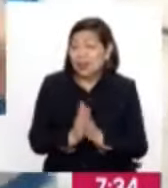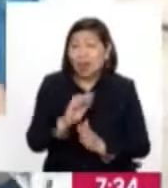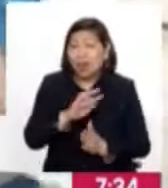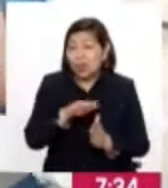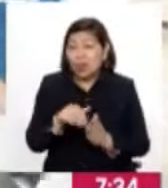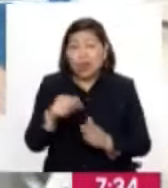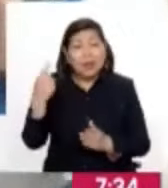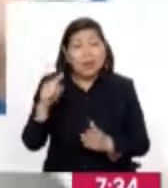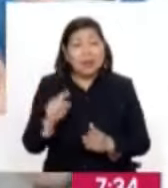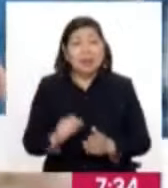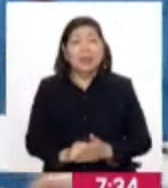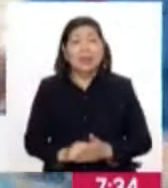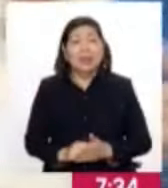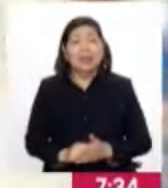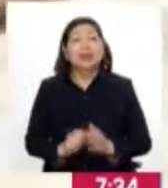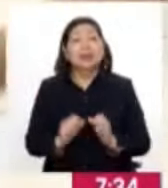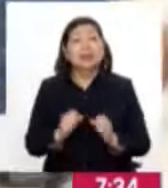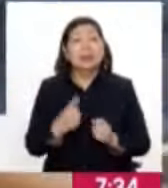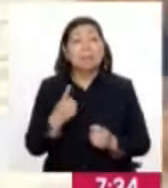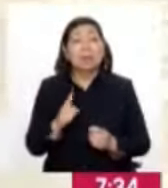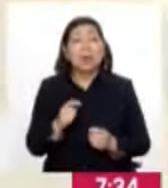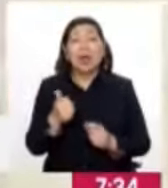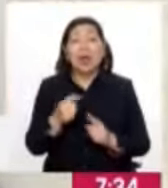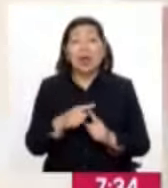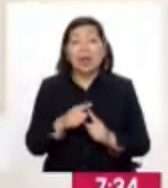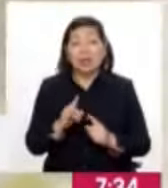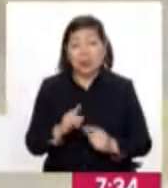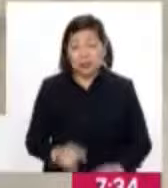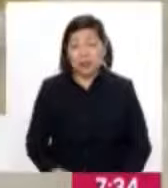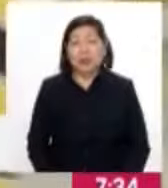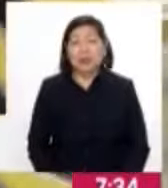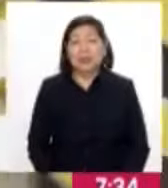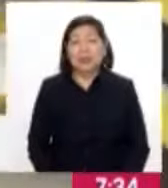taxistas formales autorizados por la ATU,